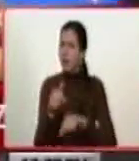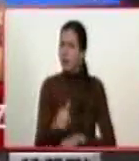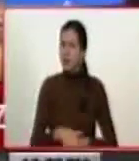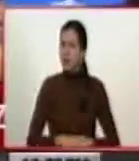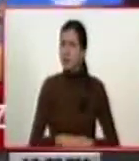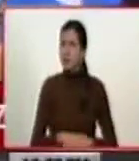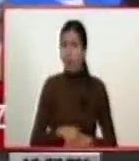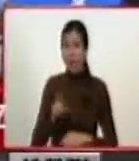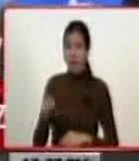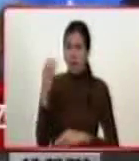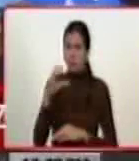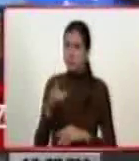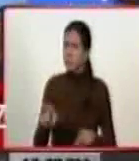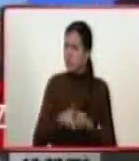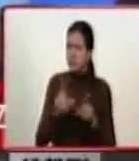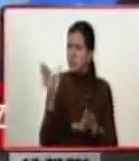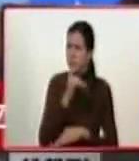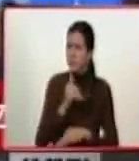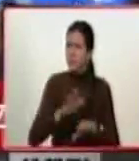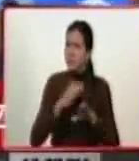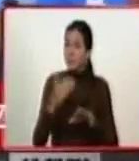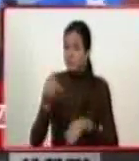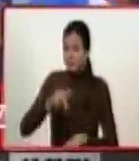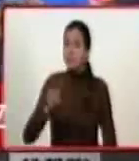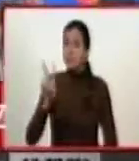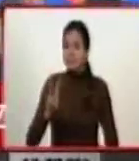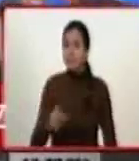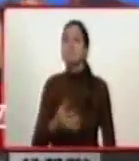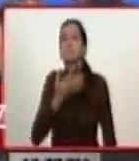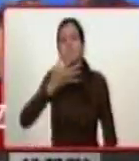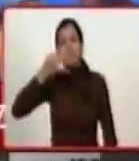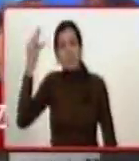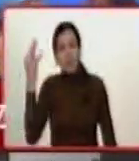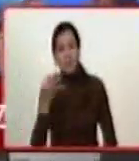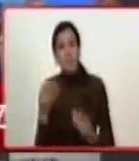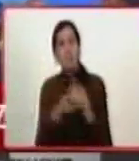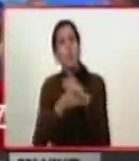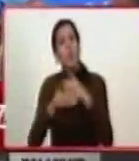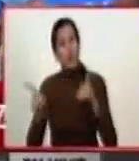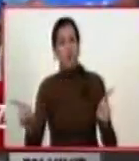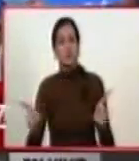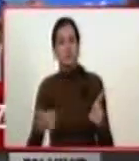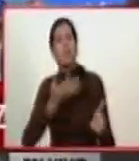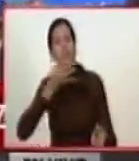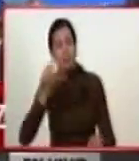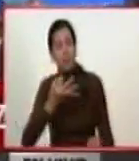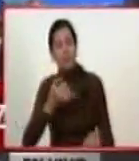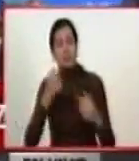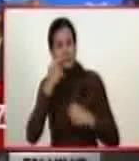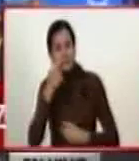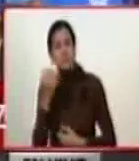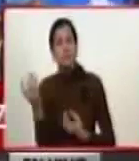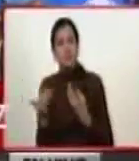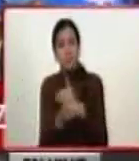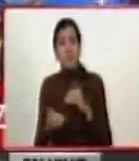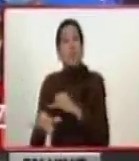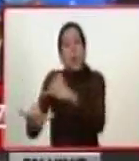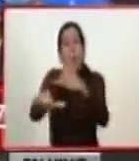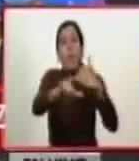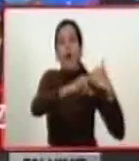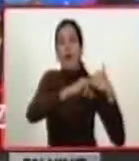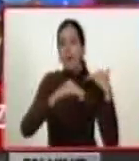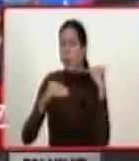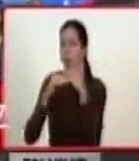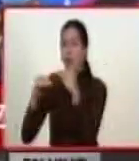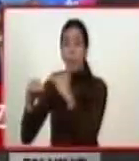sufre el pueblo colombiano porque en Venezuela hay democracia de verdad porque en Venezuela es una sociedad de iguales de